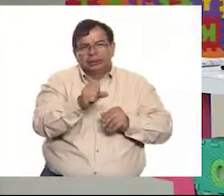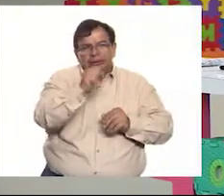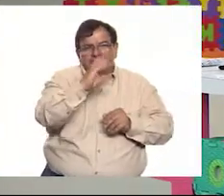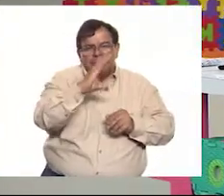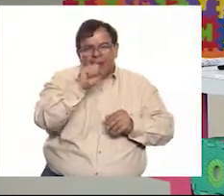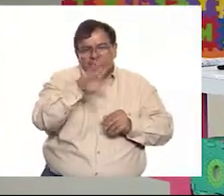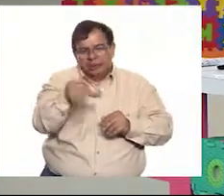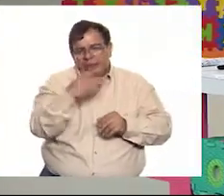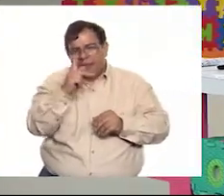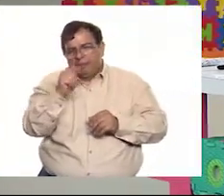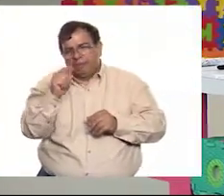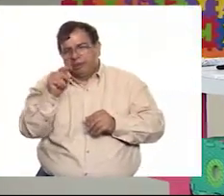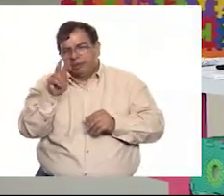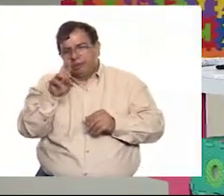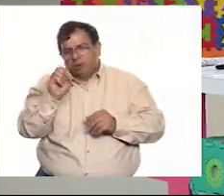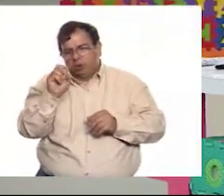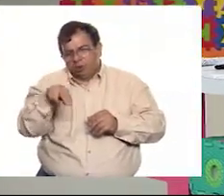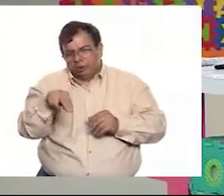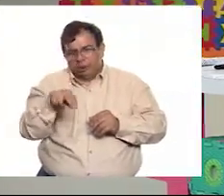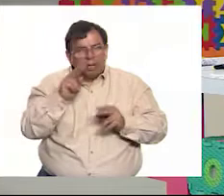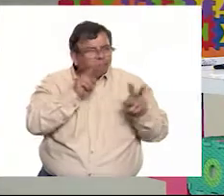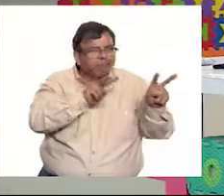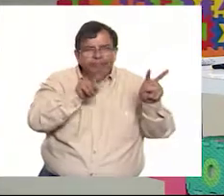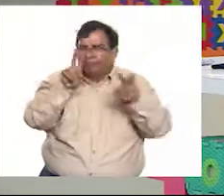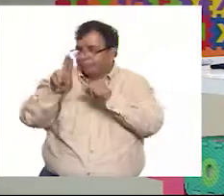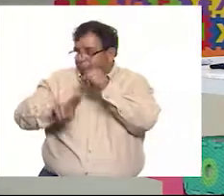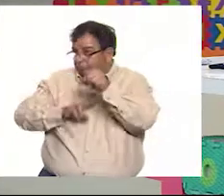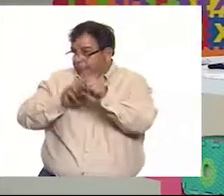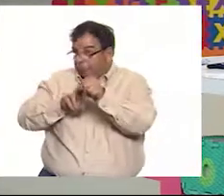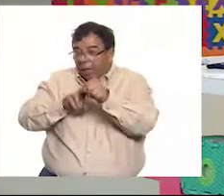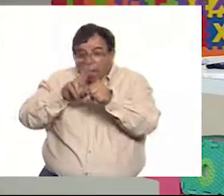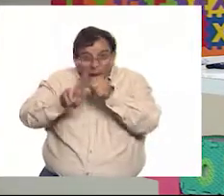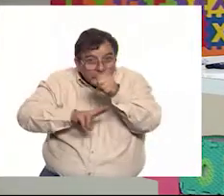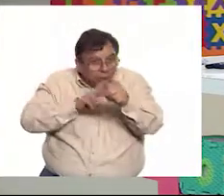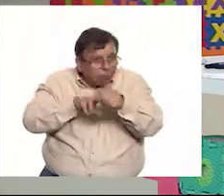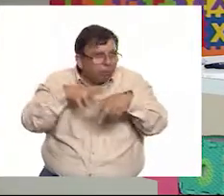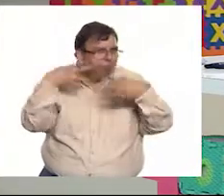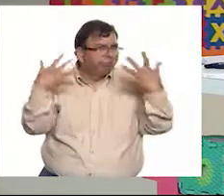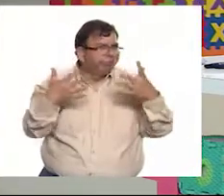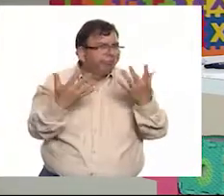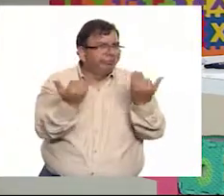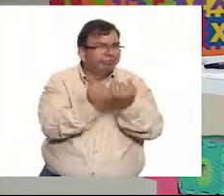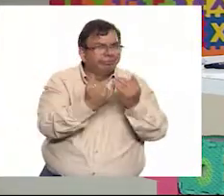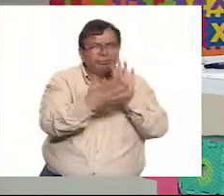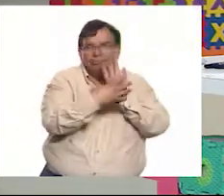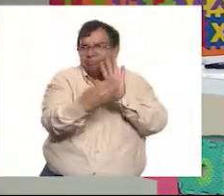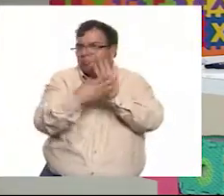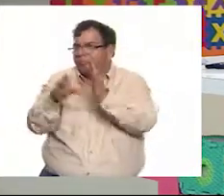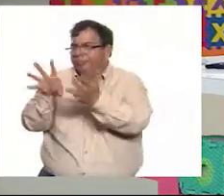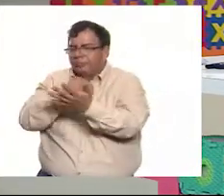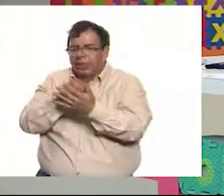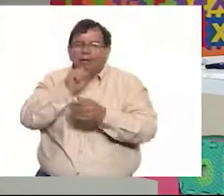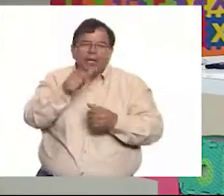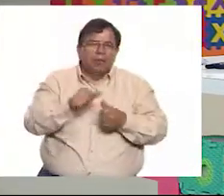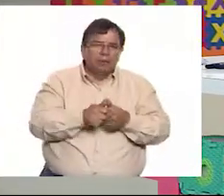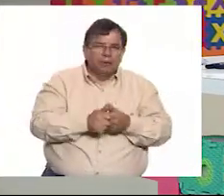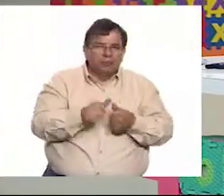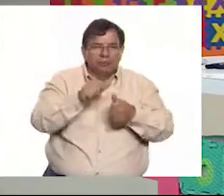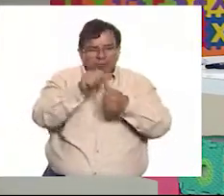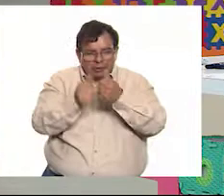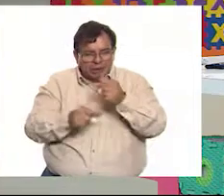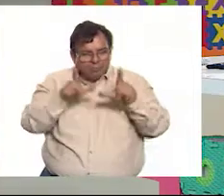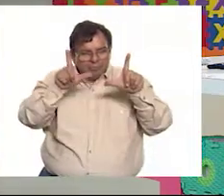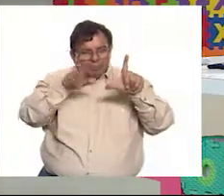y patrones. Al observar algunos elementos de la naturaleza, recuerden, la naturaleza hay muchísimos patrones. Y también lo vimos en la pintura de Paul